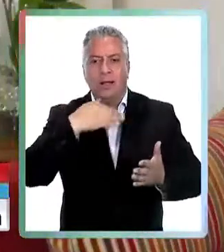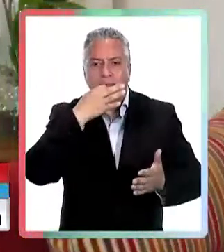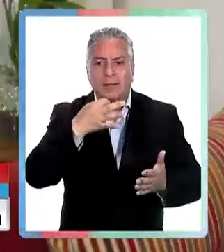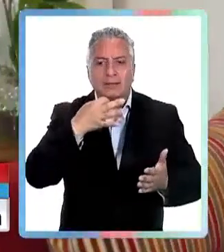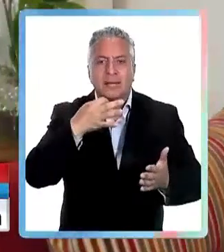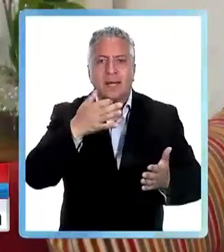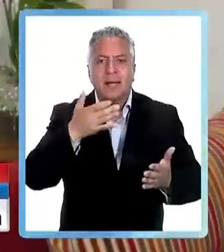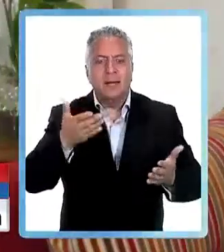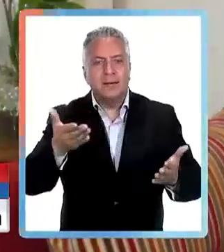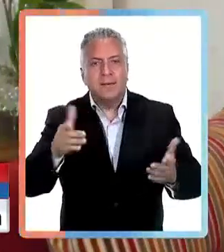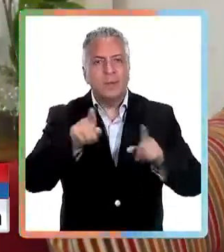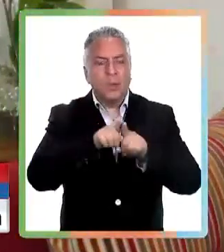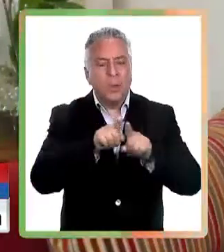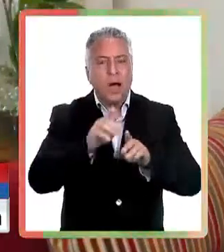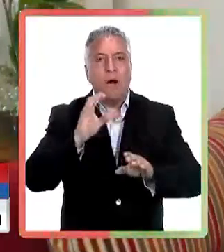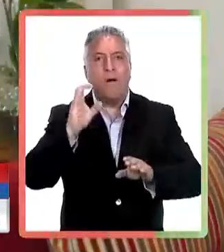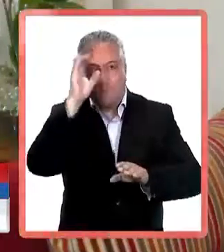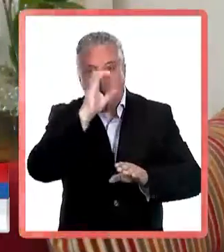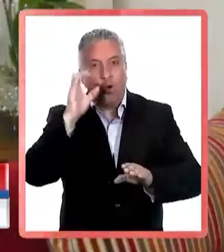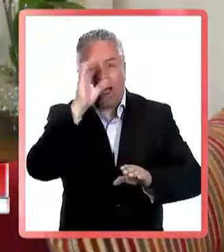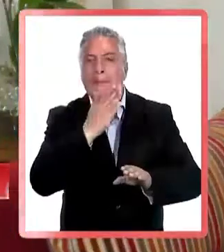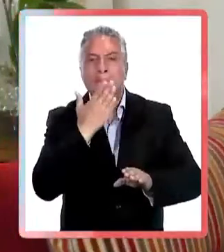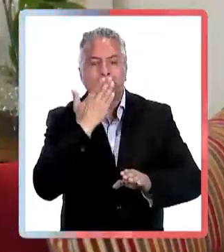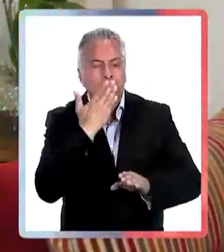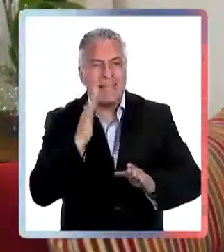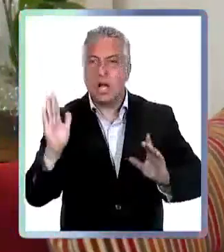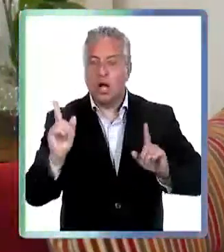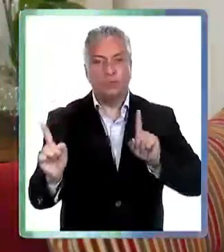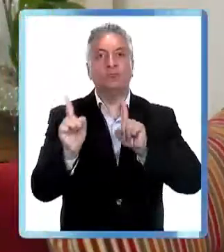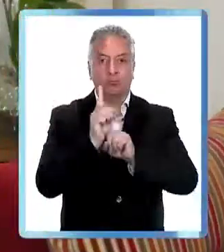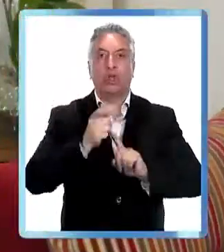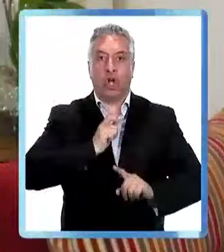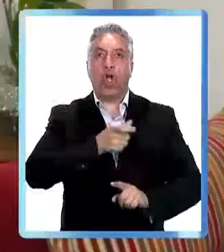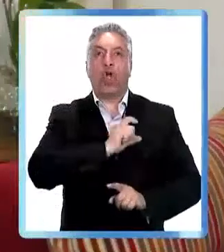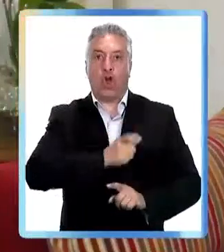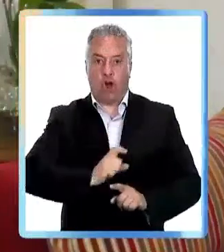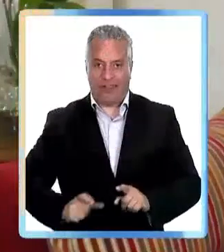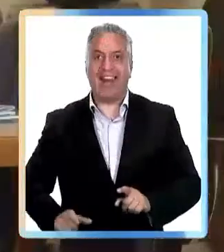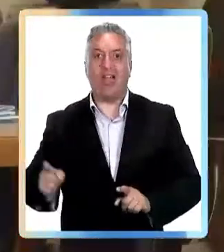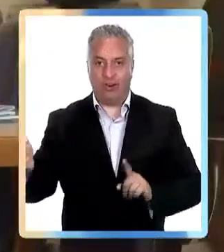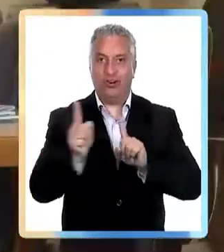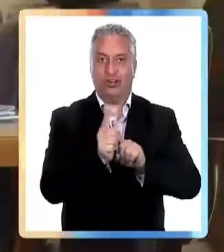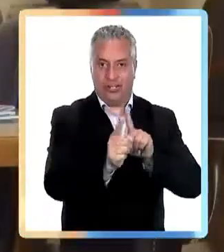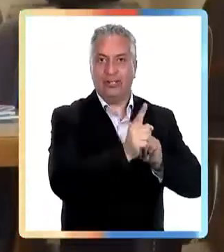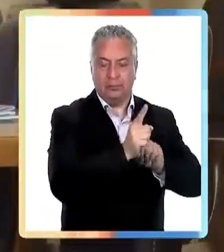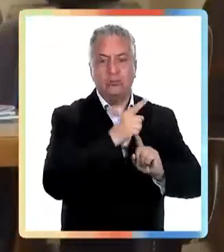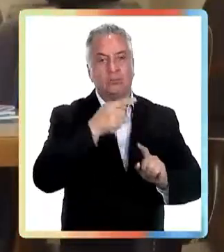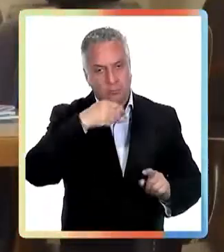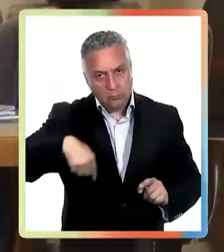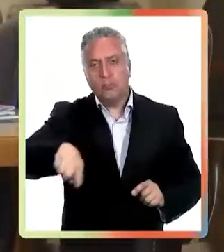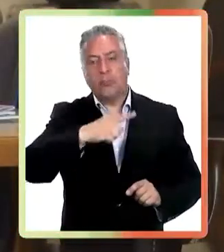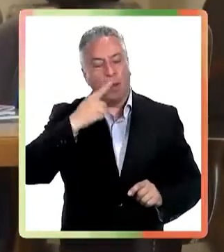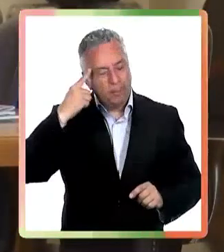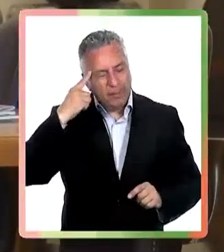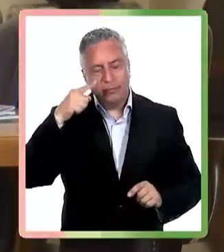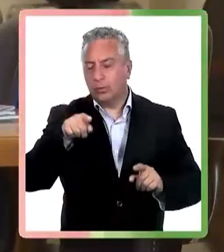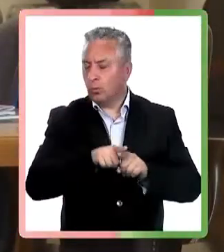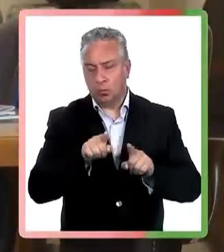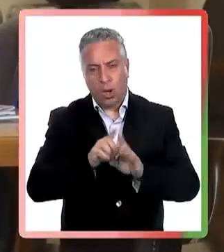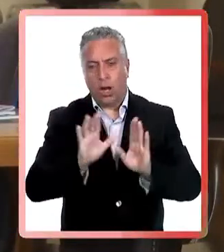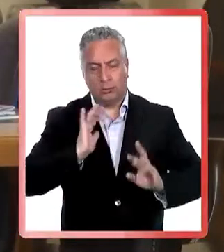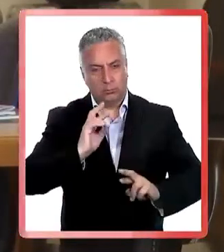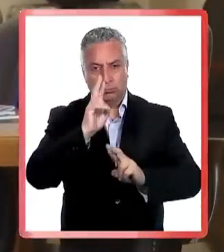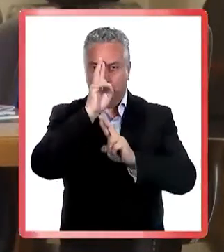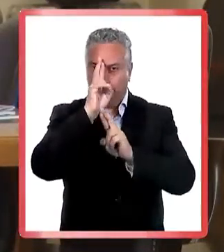yo, de buscar el mejor encuentro posible con nuestros gobernadores, porque nosotros entendemos una cuestión que para nosotros